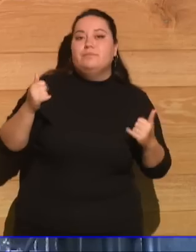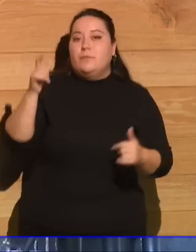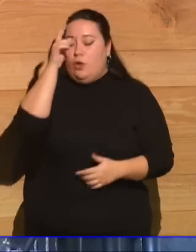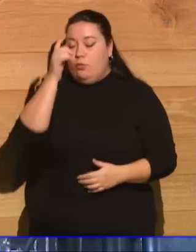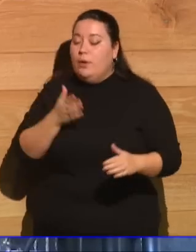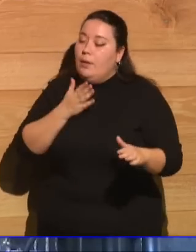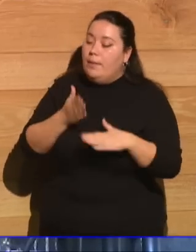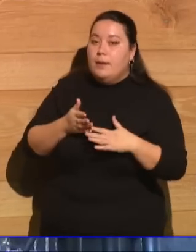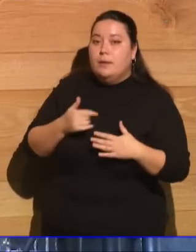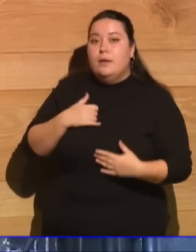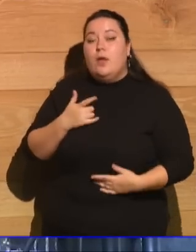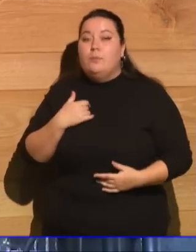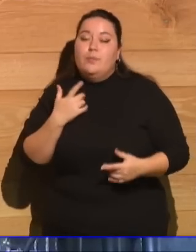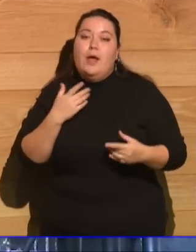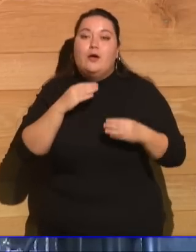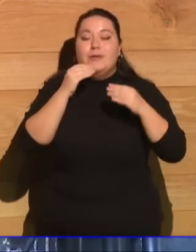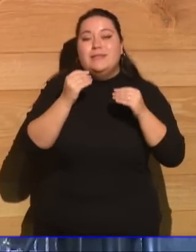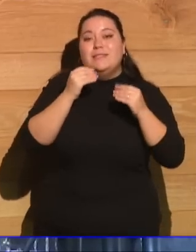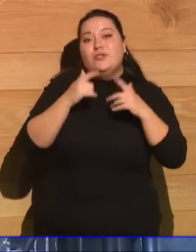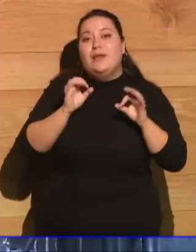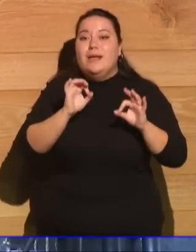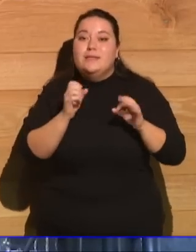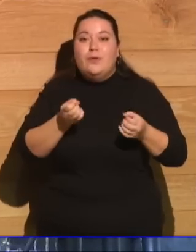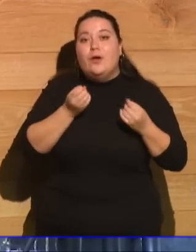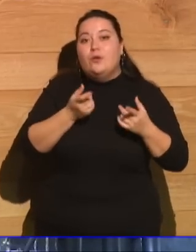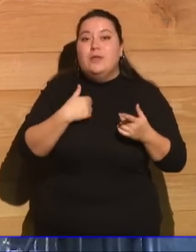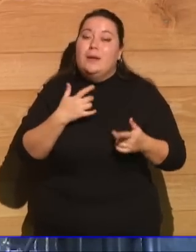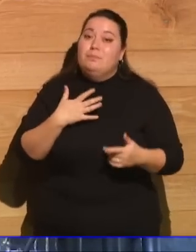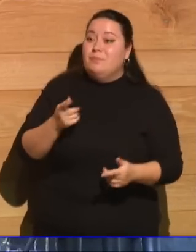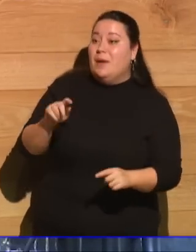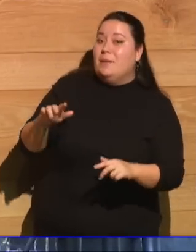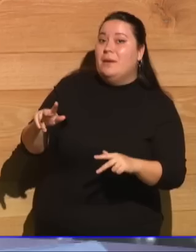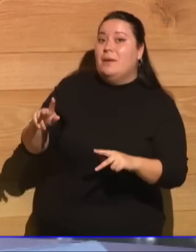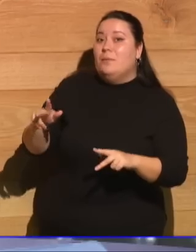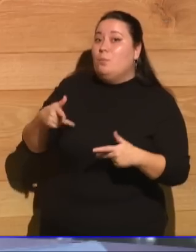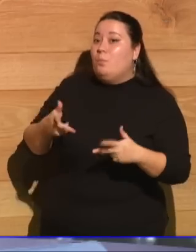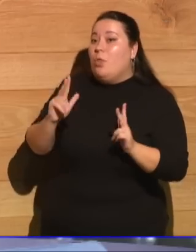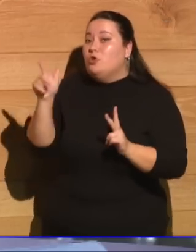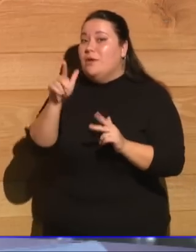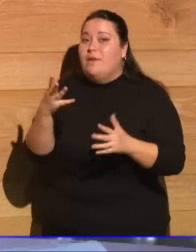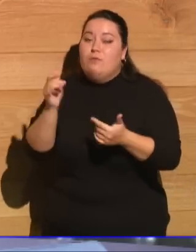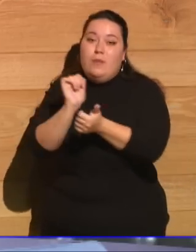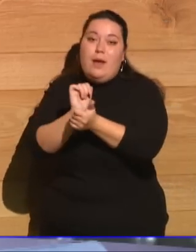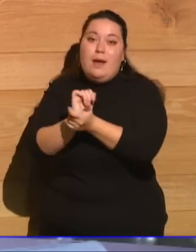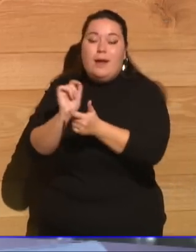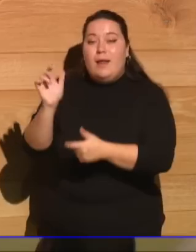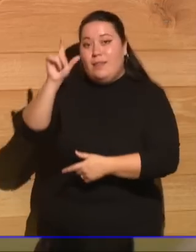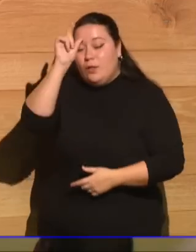hola, venía a rodar la historia de Billy Hayes, ¿me dejáis una cárcel turca? Te dicen, pues es que no. Pues te dejamos pijama. una, pero desde dentro,